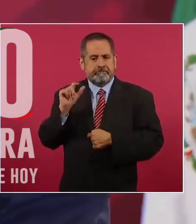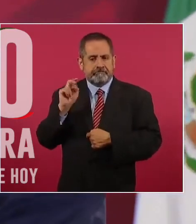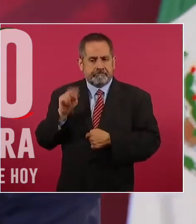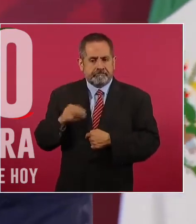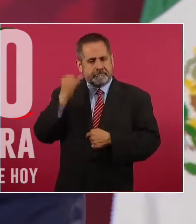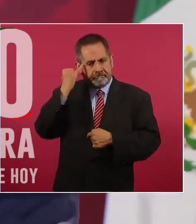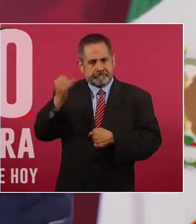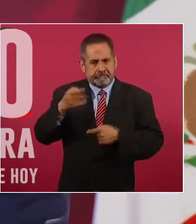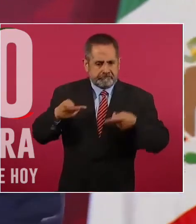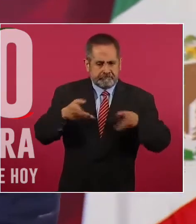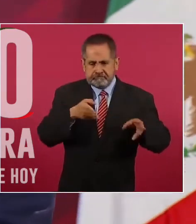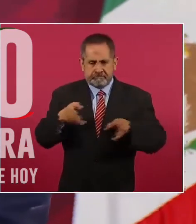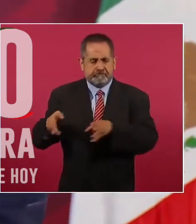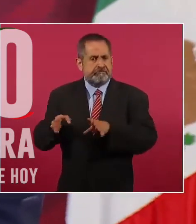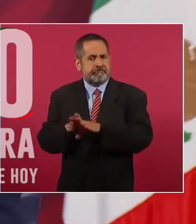es